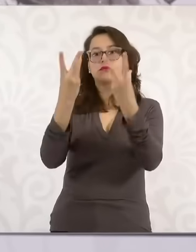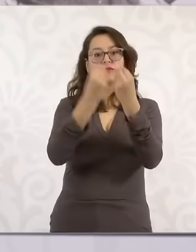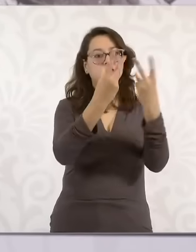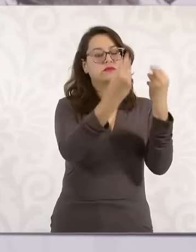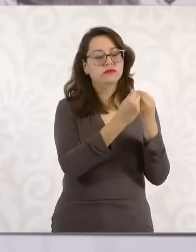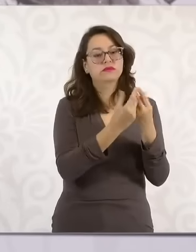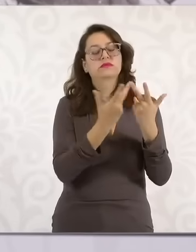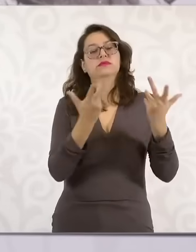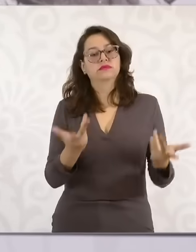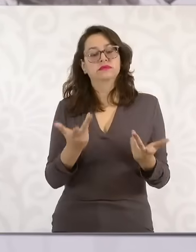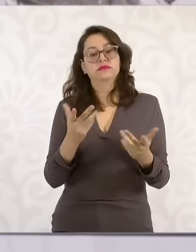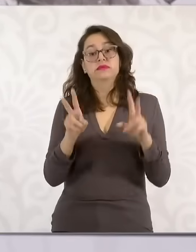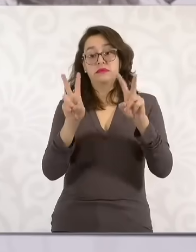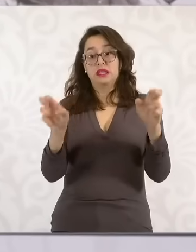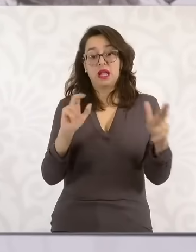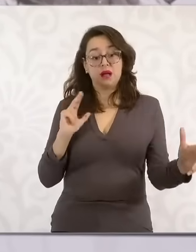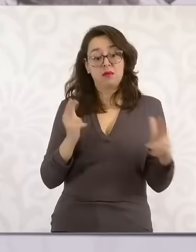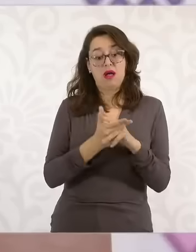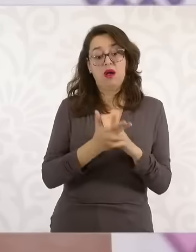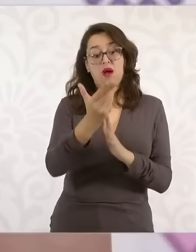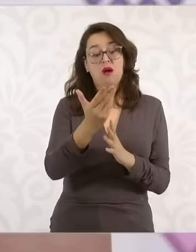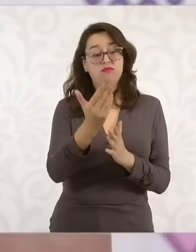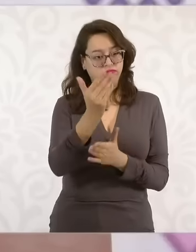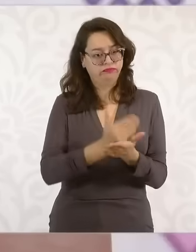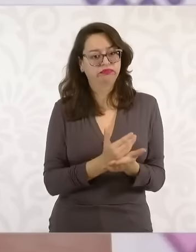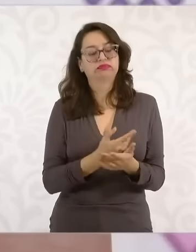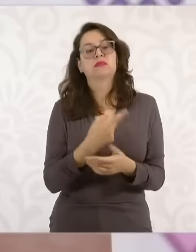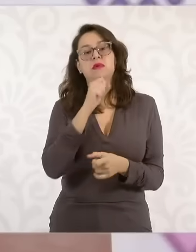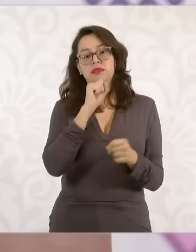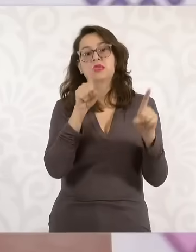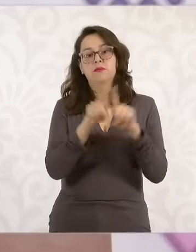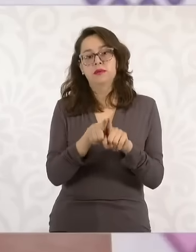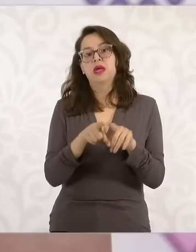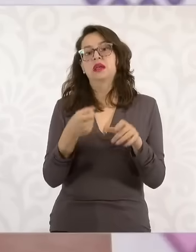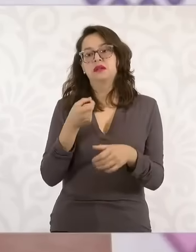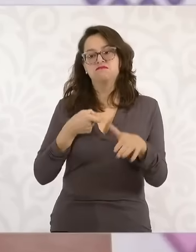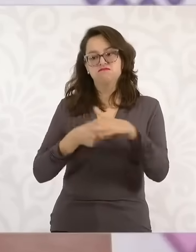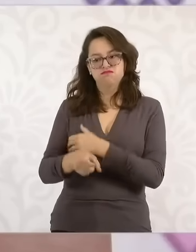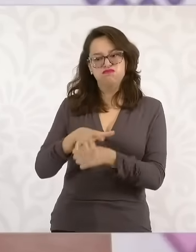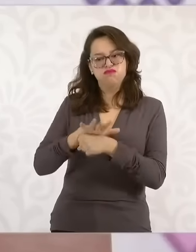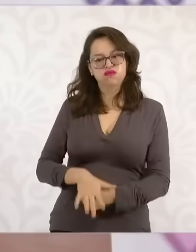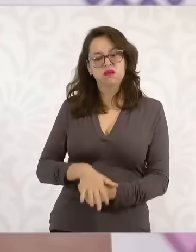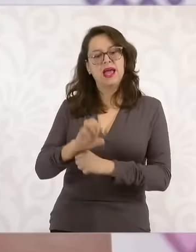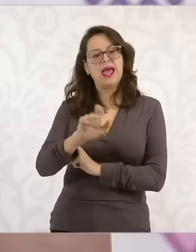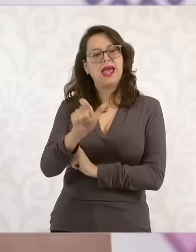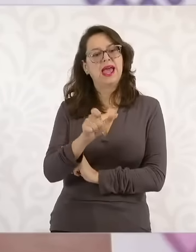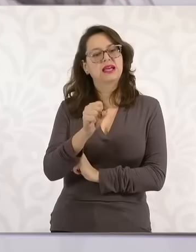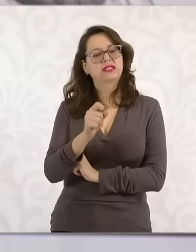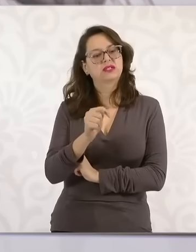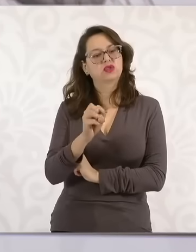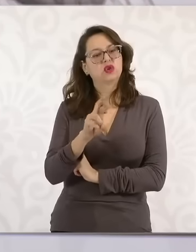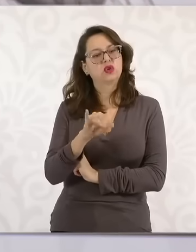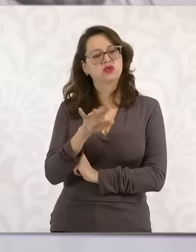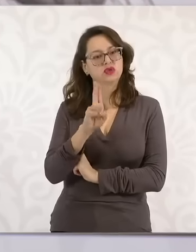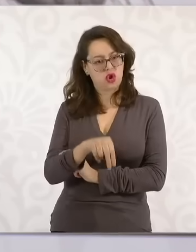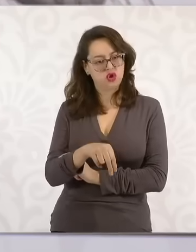atender pues no solamente los homicidios, sino también otros delitos que afectan, como el caso de la extorsión, al que le estamos dedicando también